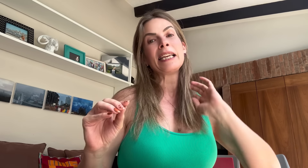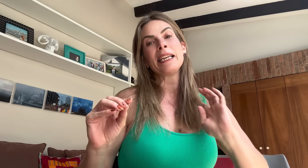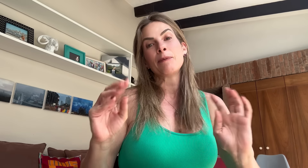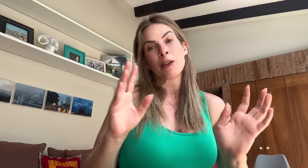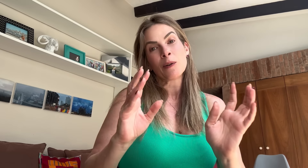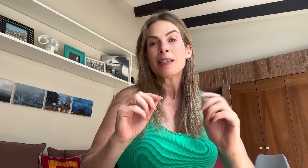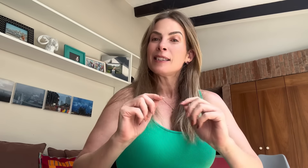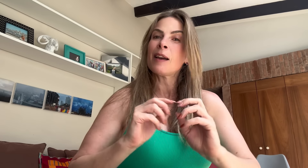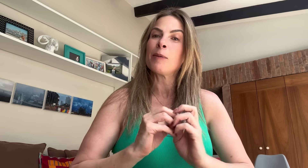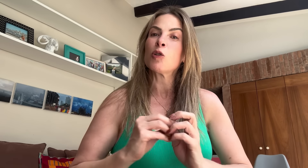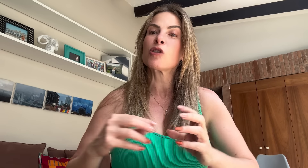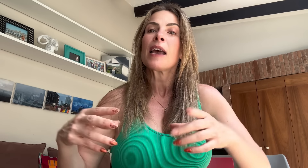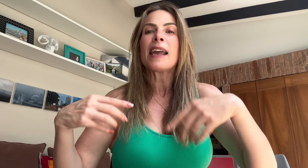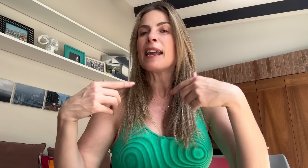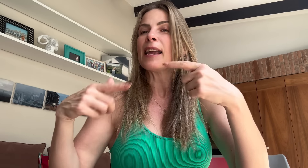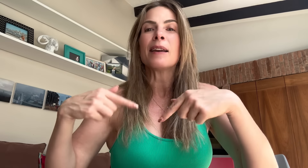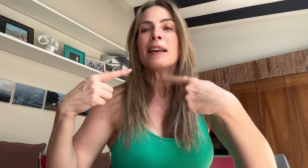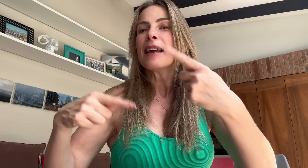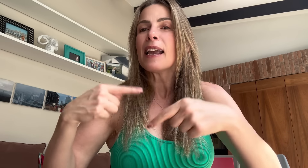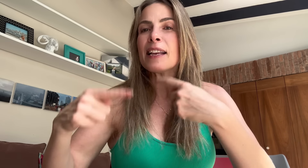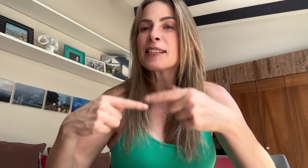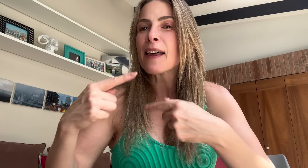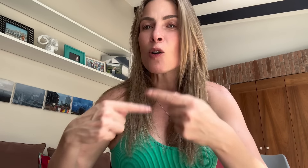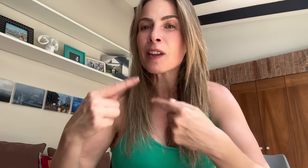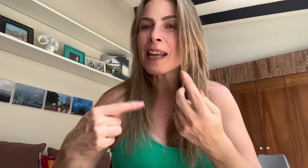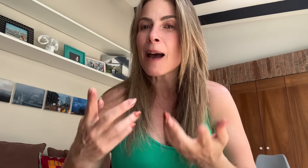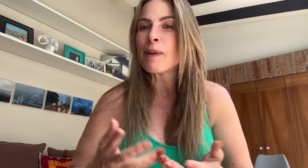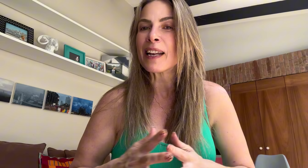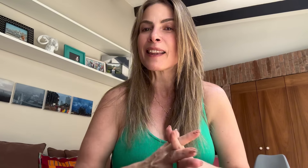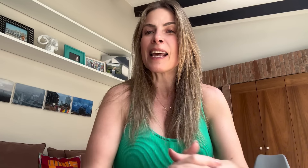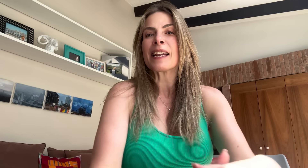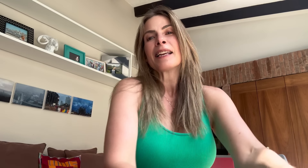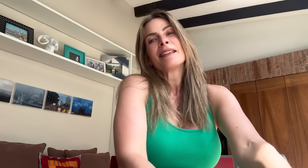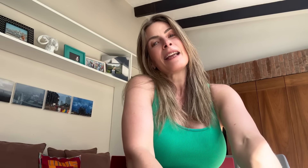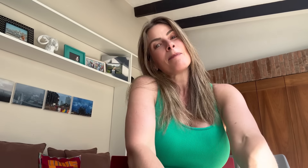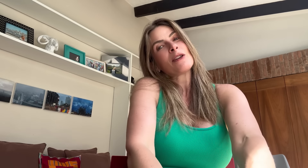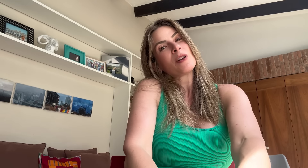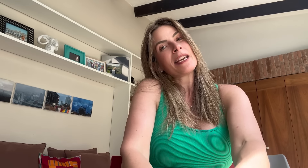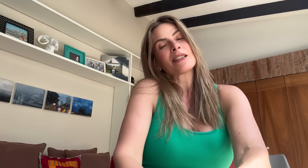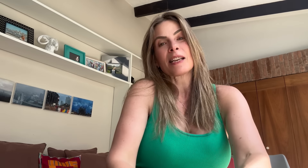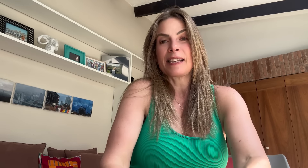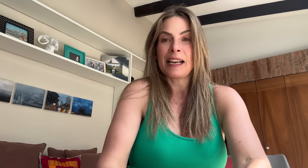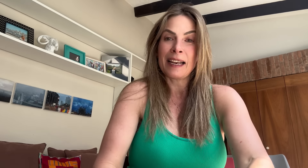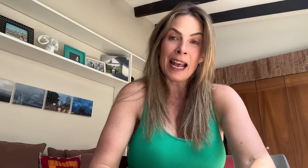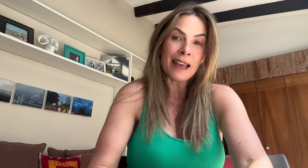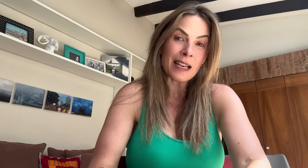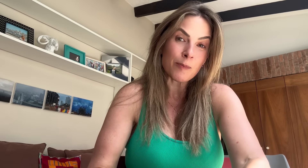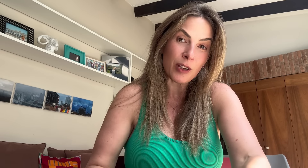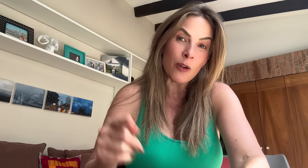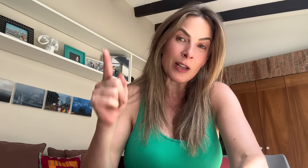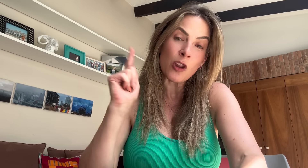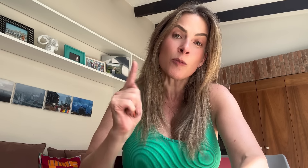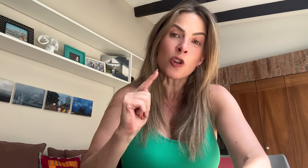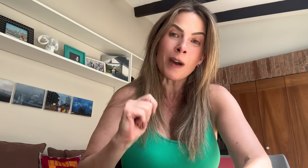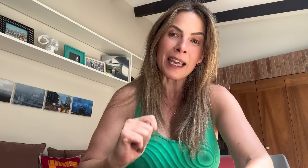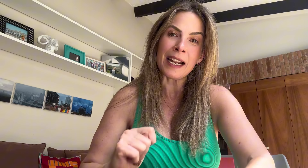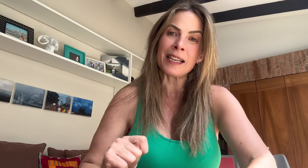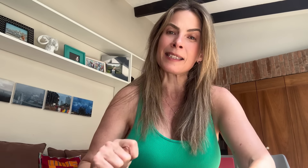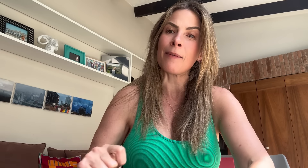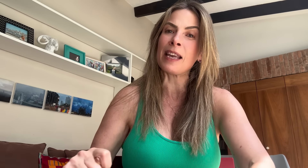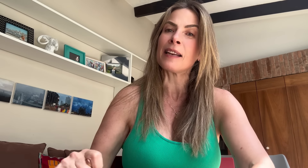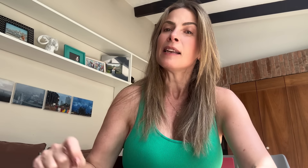y bueno, ya vimos, echador de a perder de mayorías recién creadas, porque ahora todo el mundo va